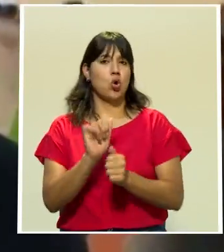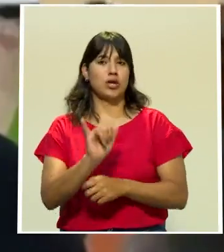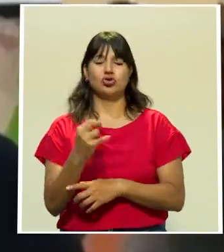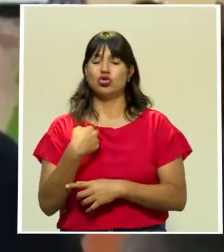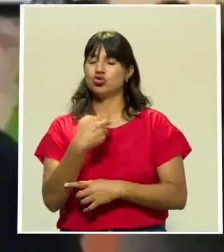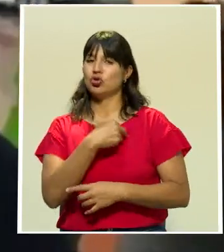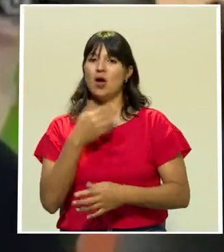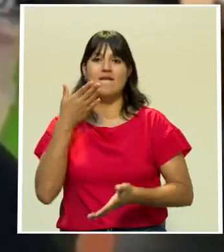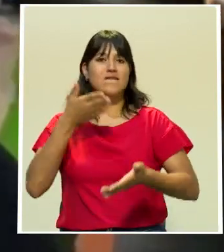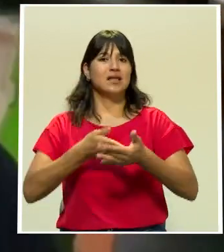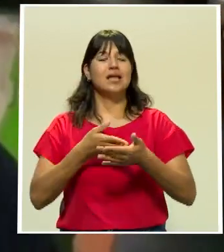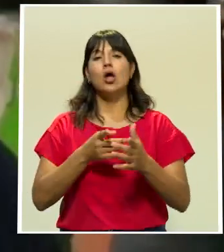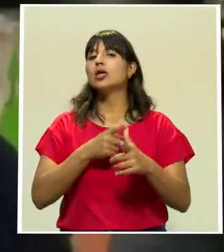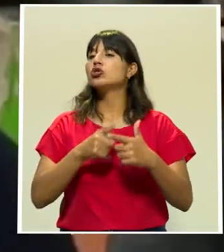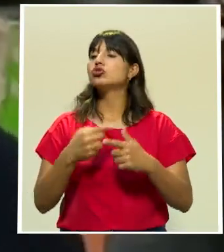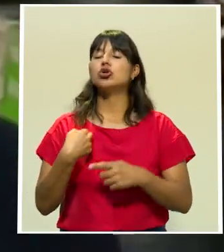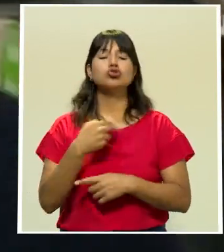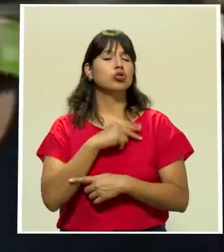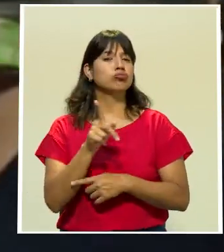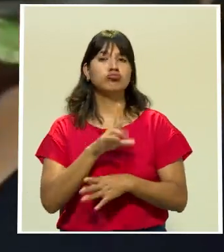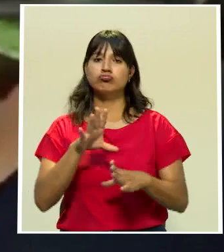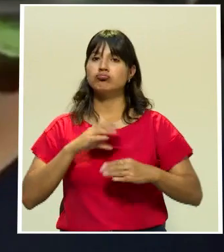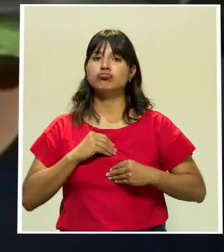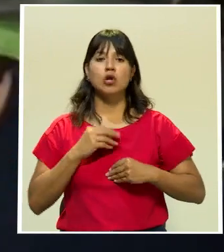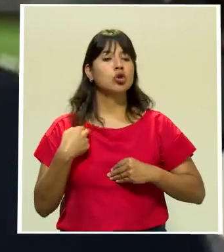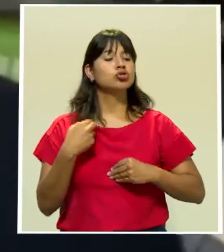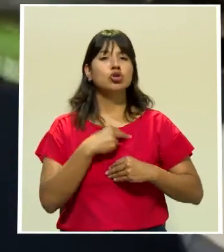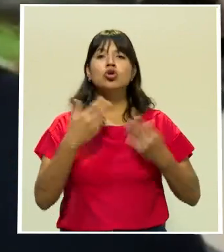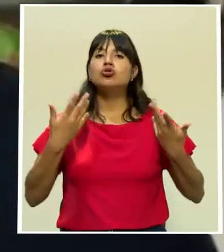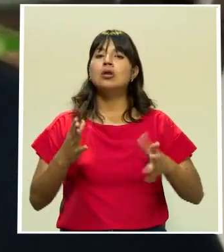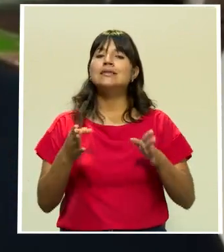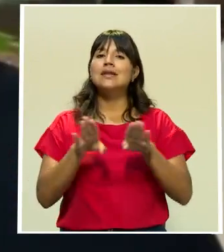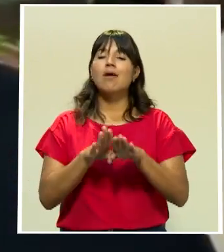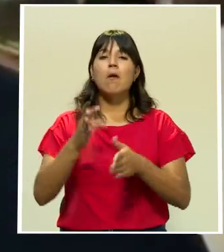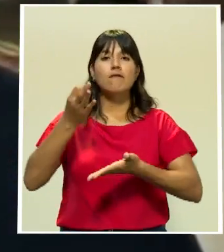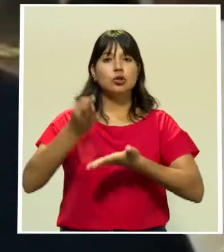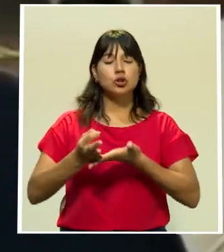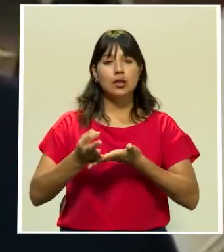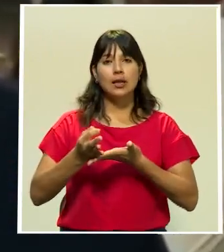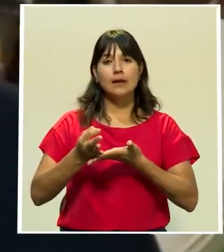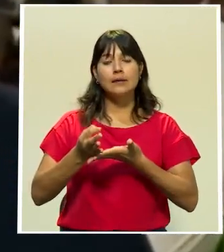a aguantar. Ya de hecho ya cerramos acá la frontera para